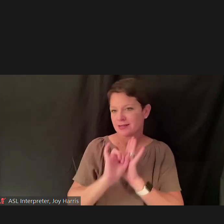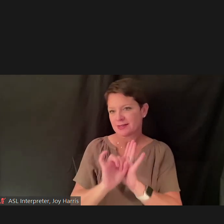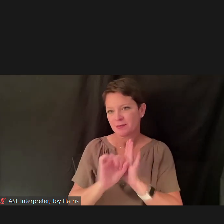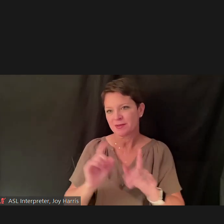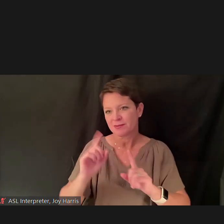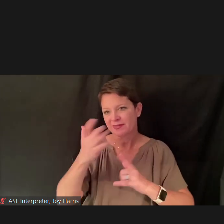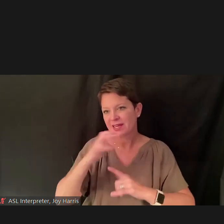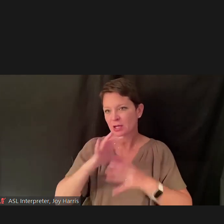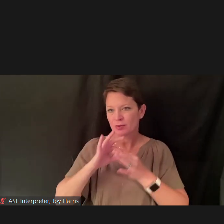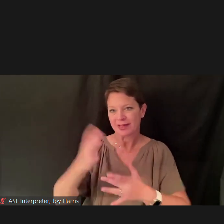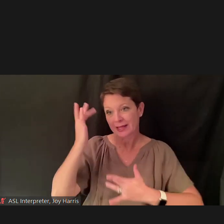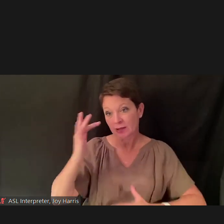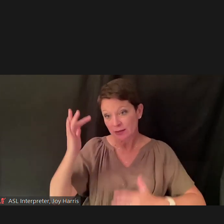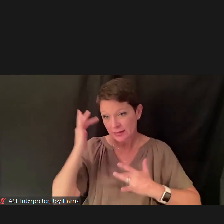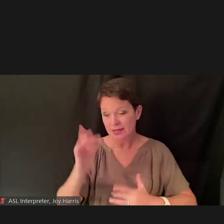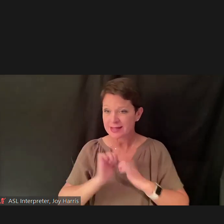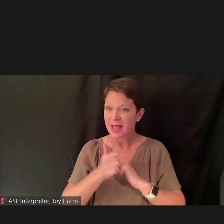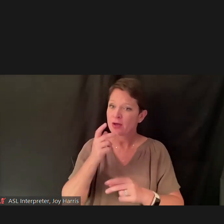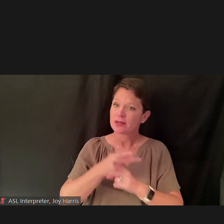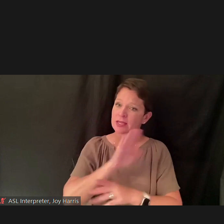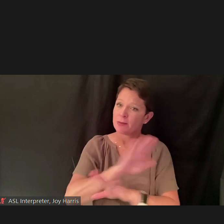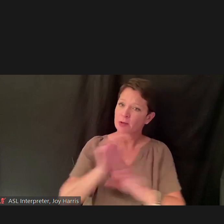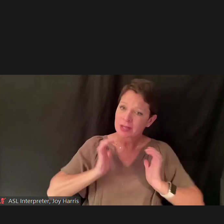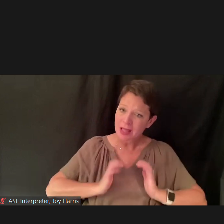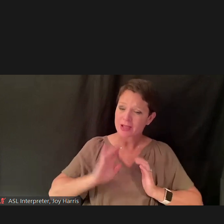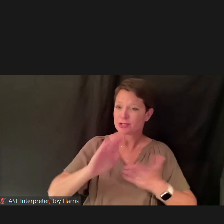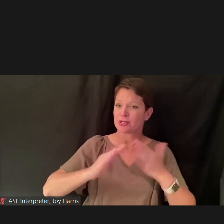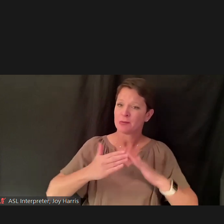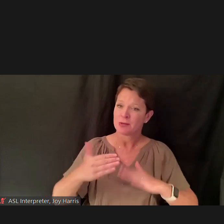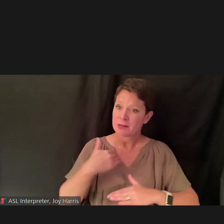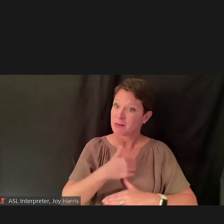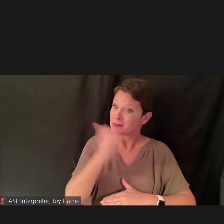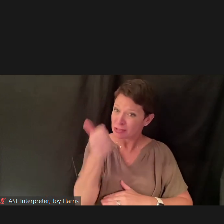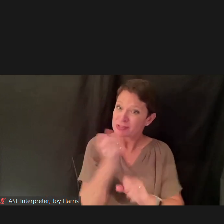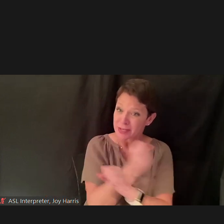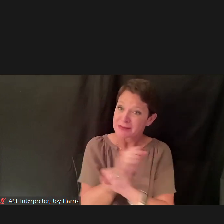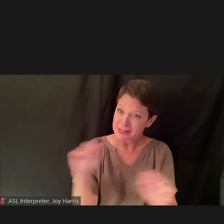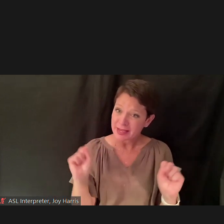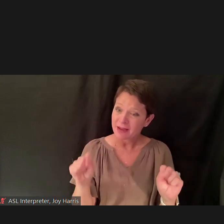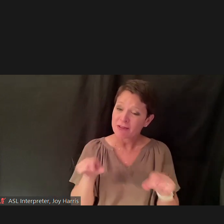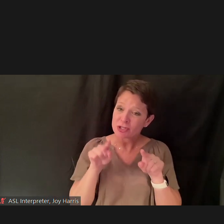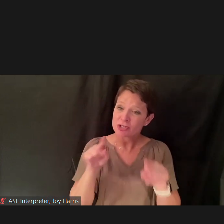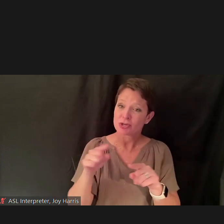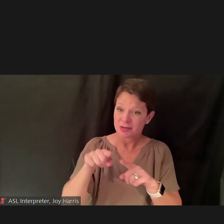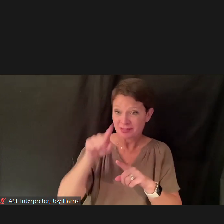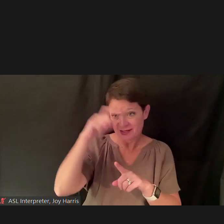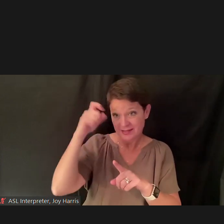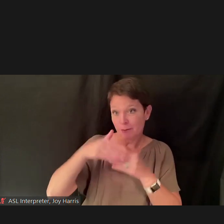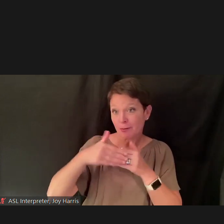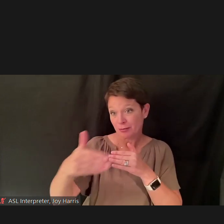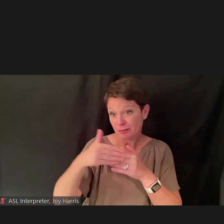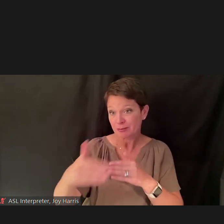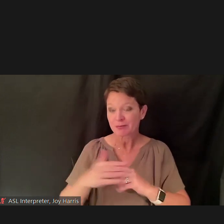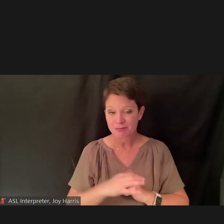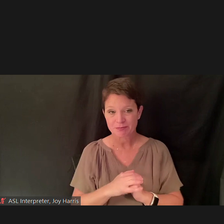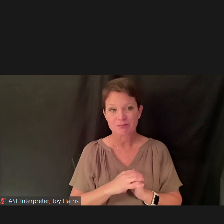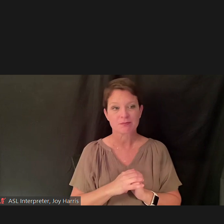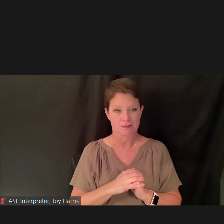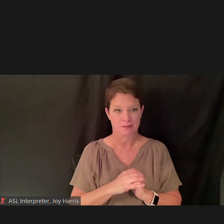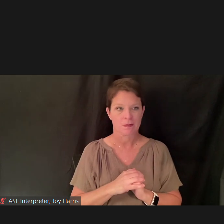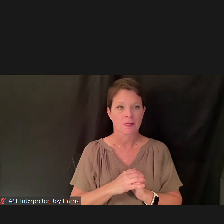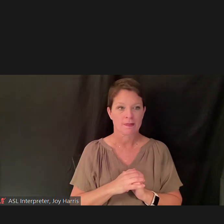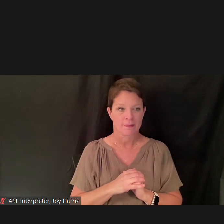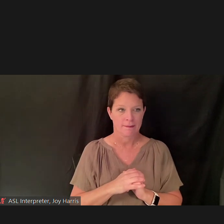Voy a compartir las señales y síntomas de las enfermedades relacionadas con el calor y cómo puede mantener a sus